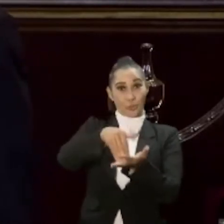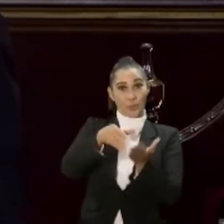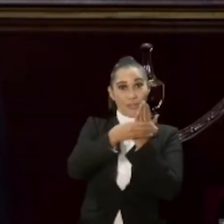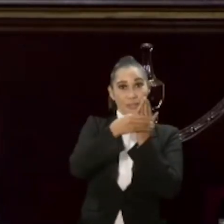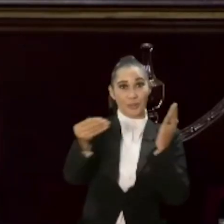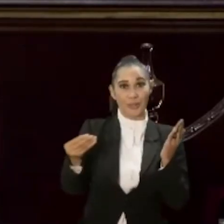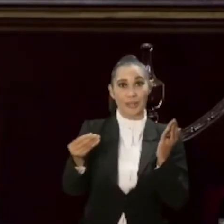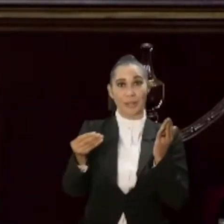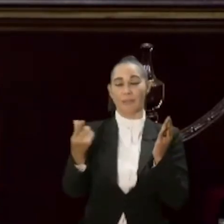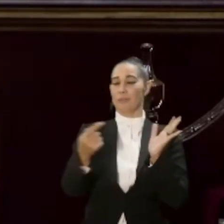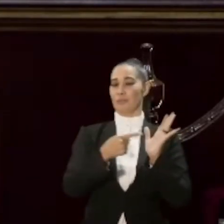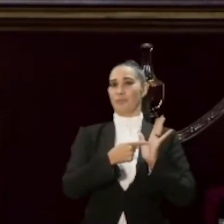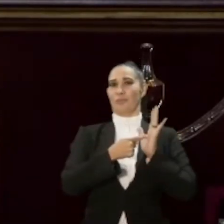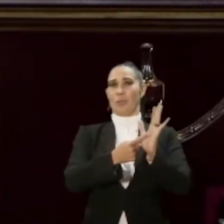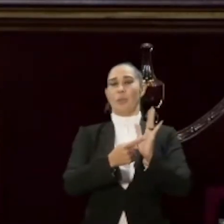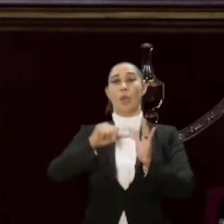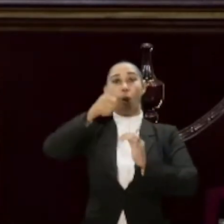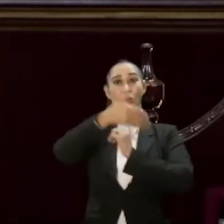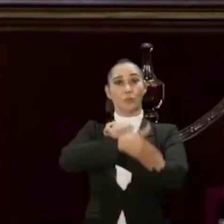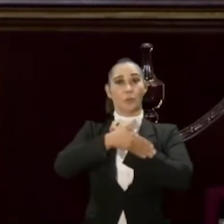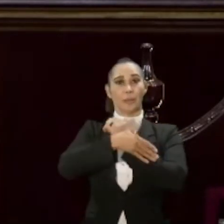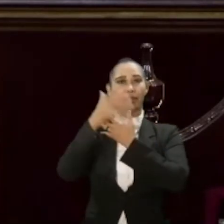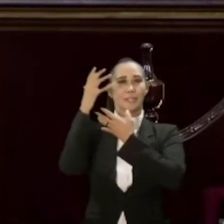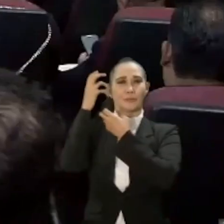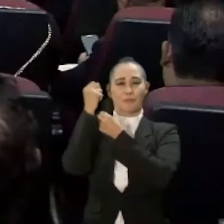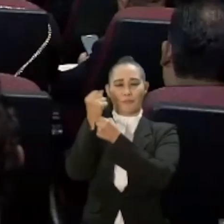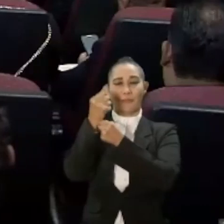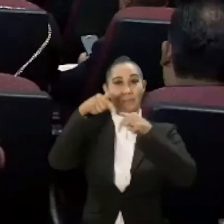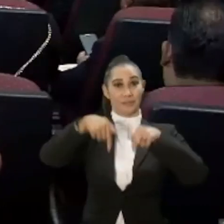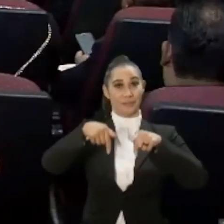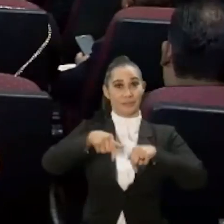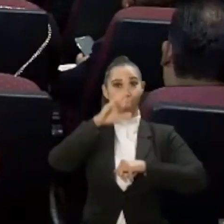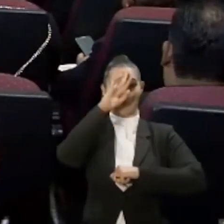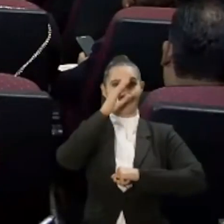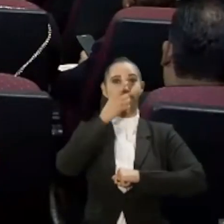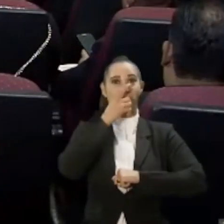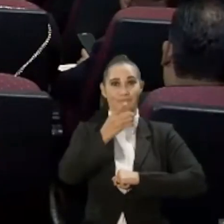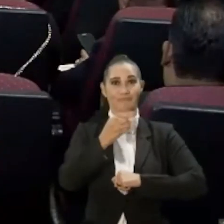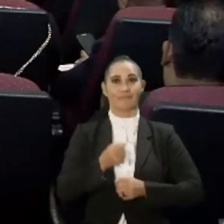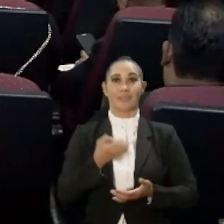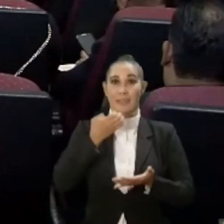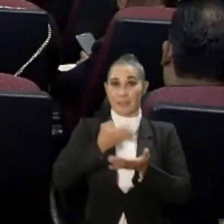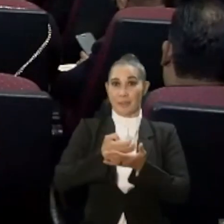que demuestra la gran confianza de los inversionistas extranjeros en nuestra economía.